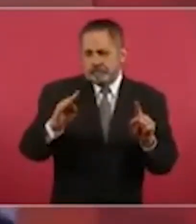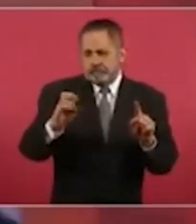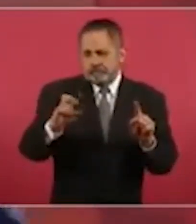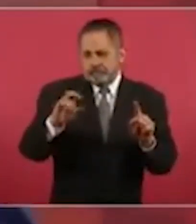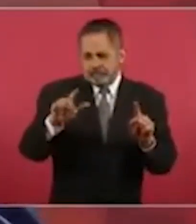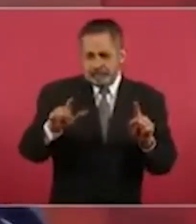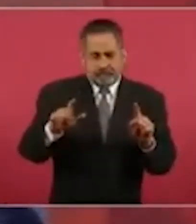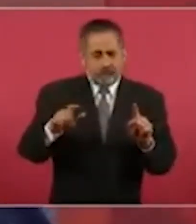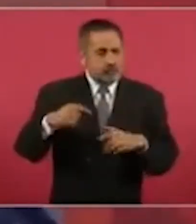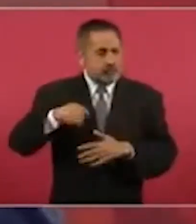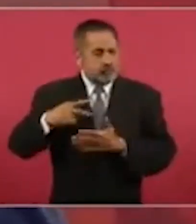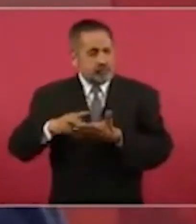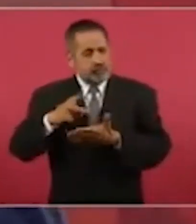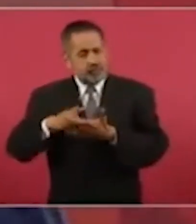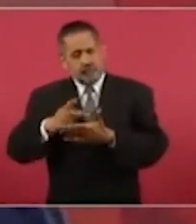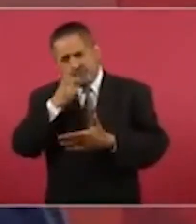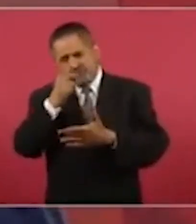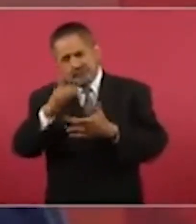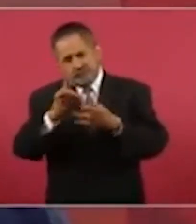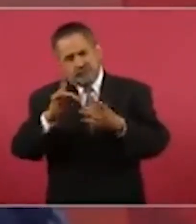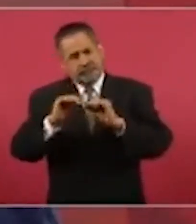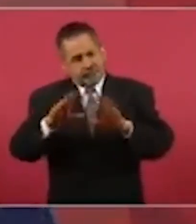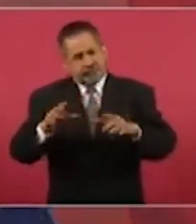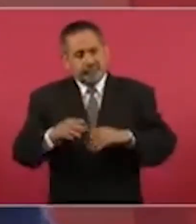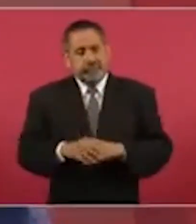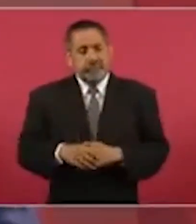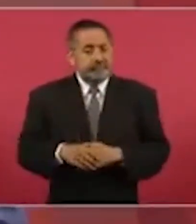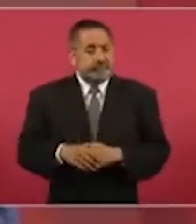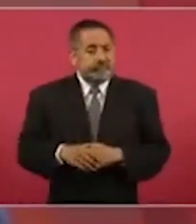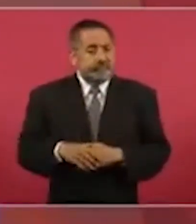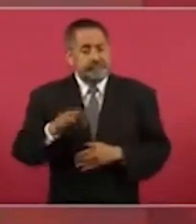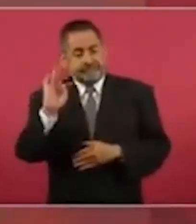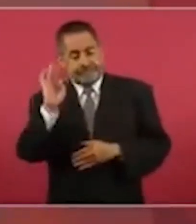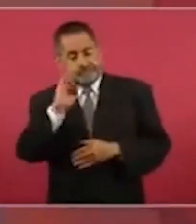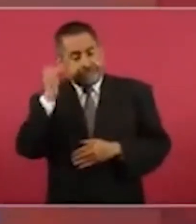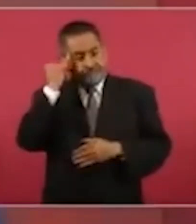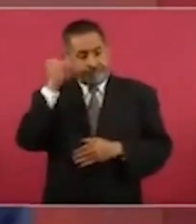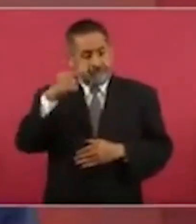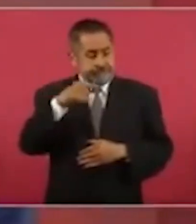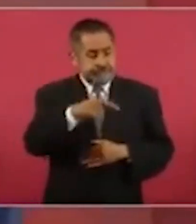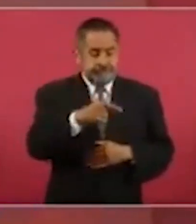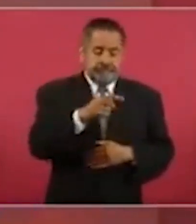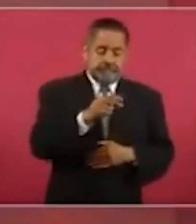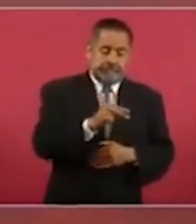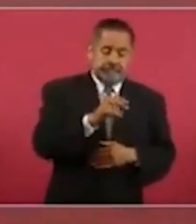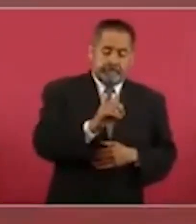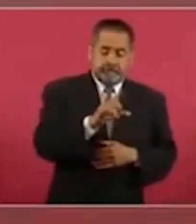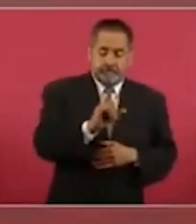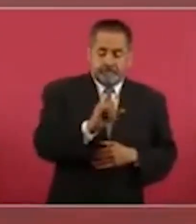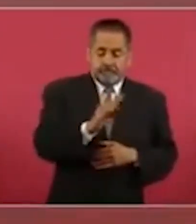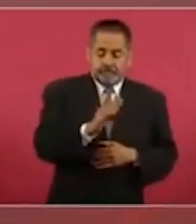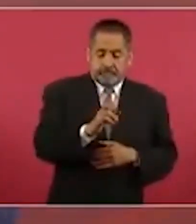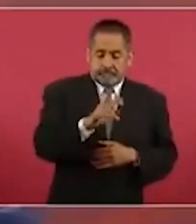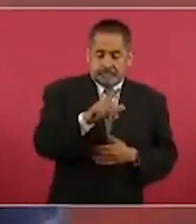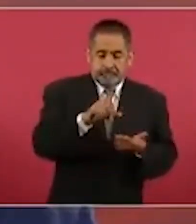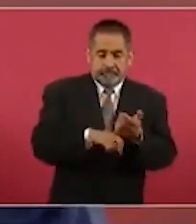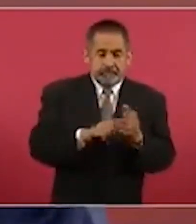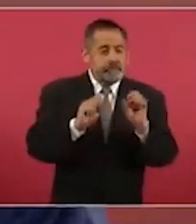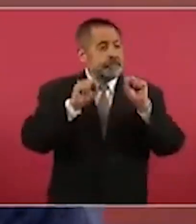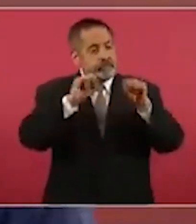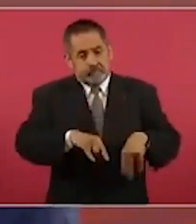yo he llegado a sostener que si el modelo neoliberal se aplicara sin